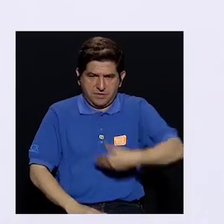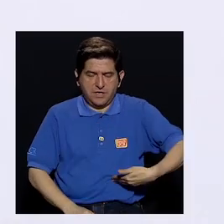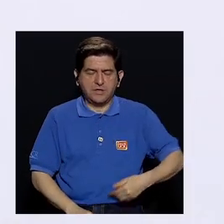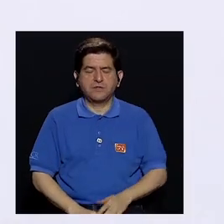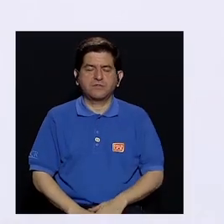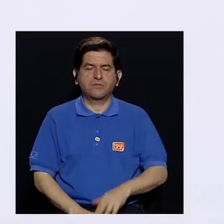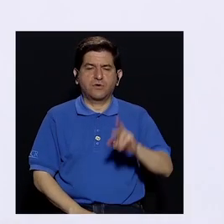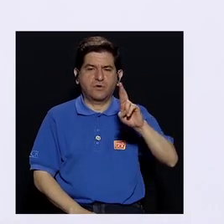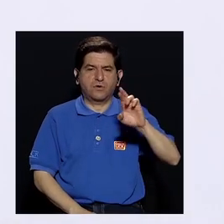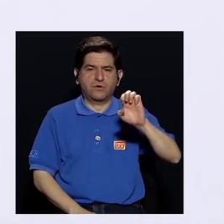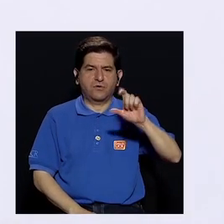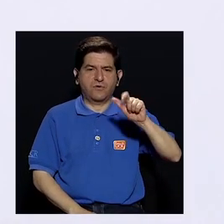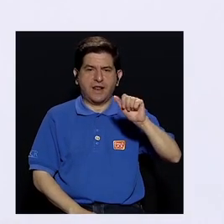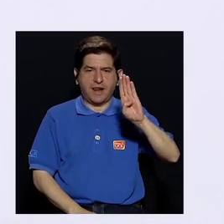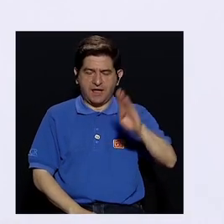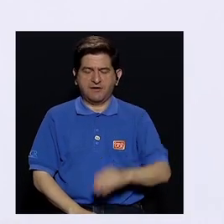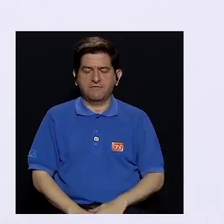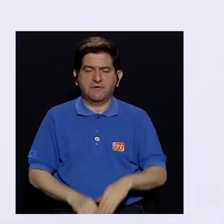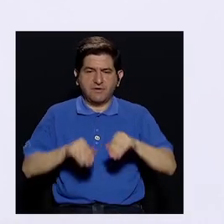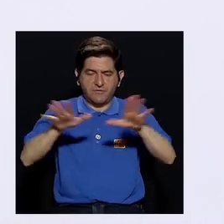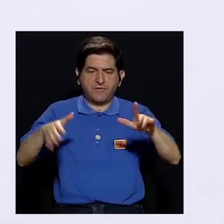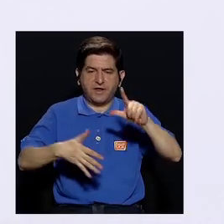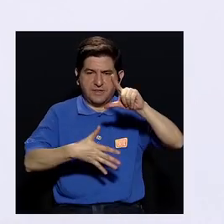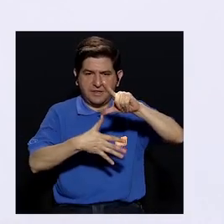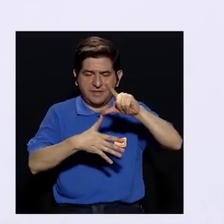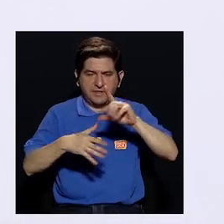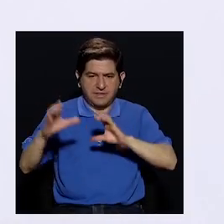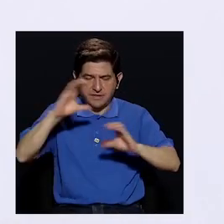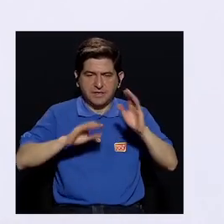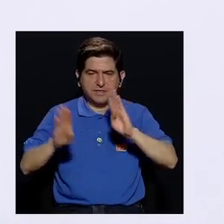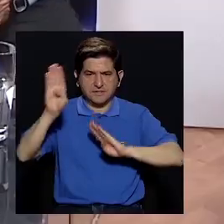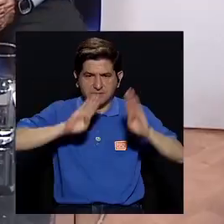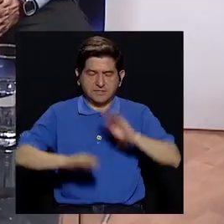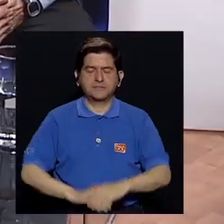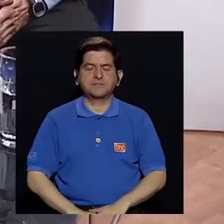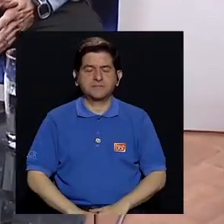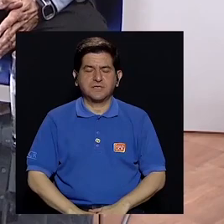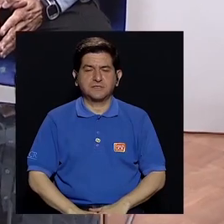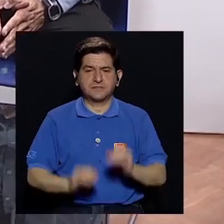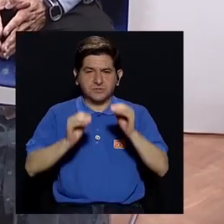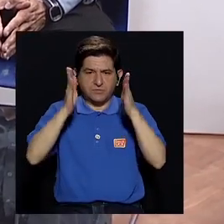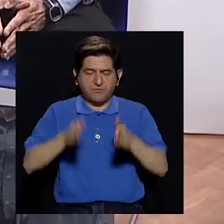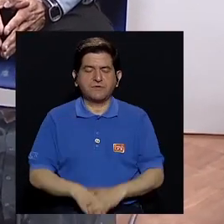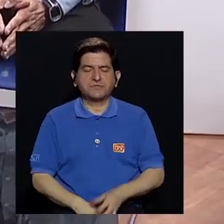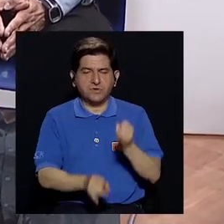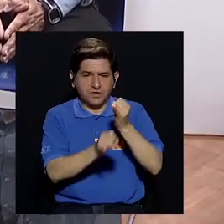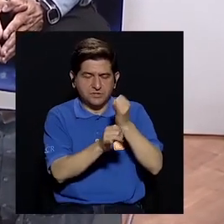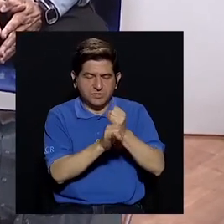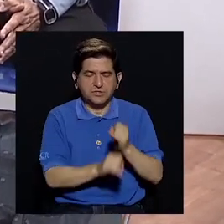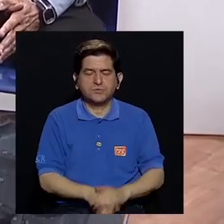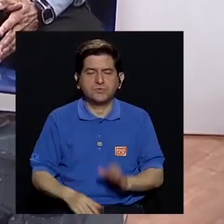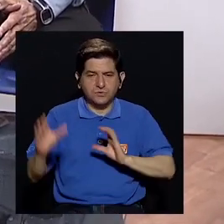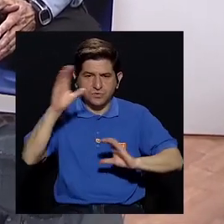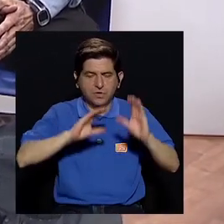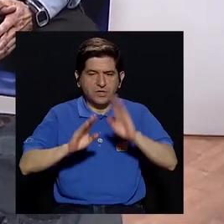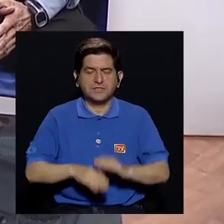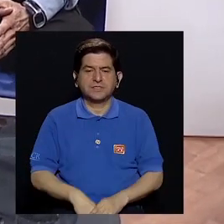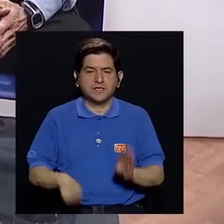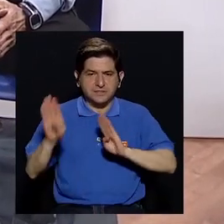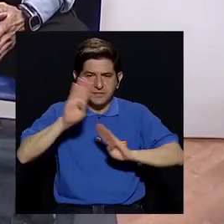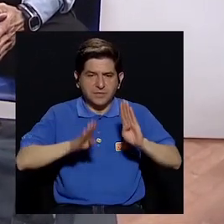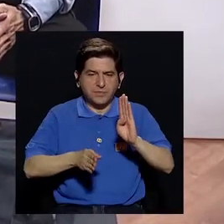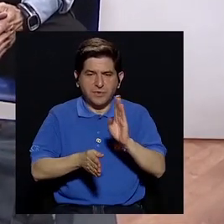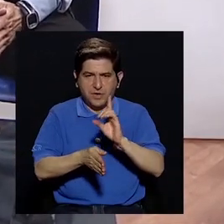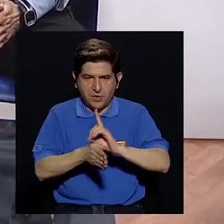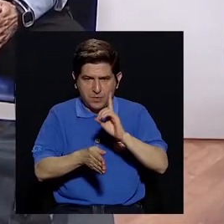como presidente de la red latinoamericana en ciencias biológicas biológicas profesor del instituto de